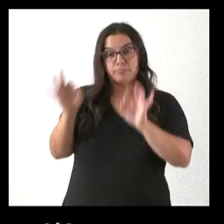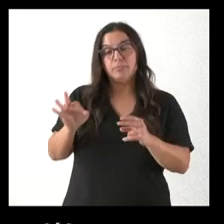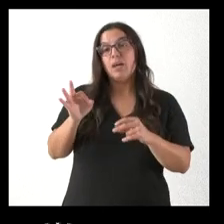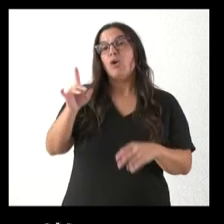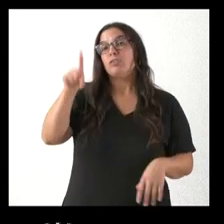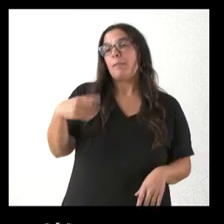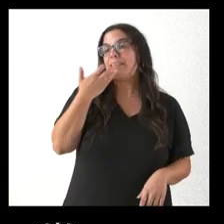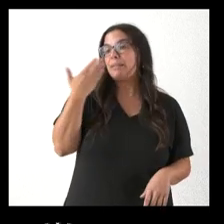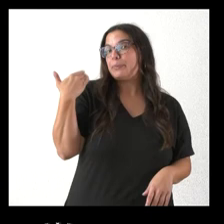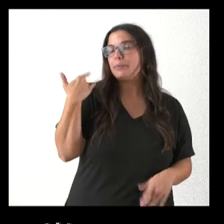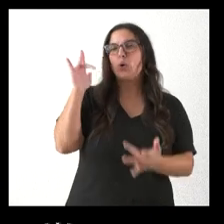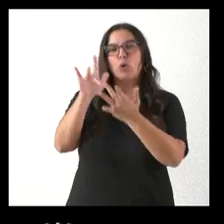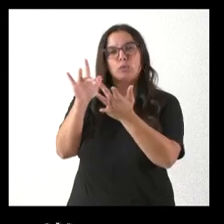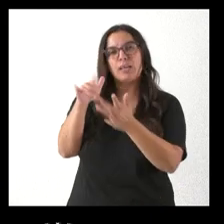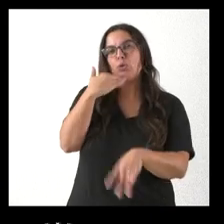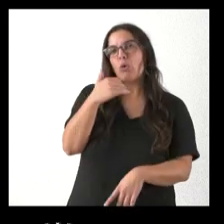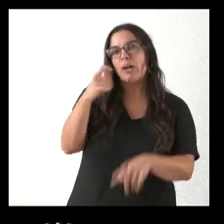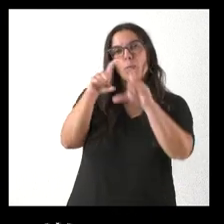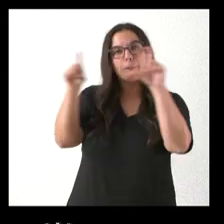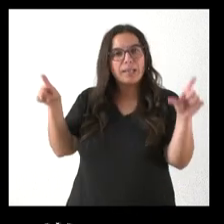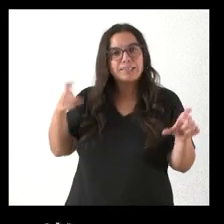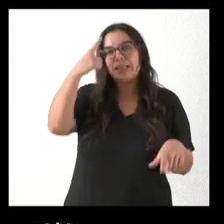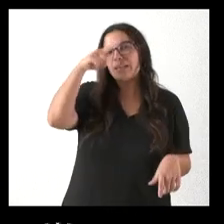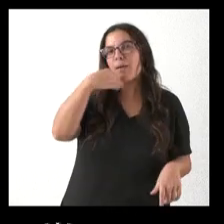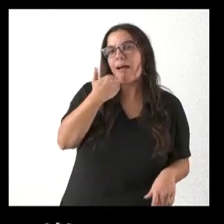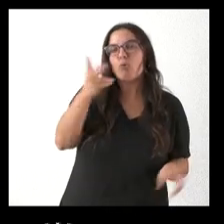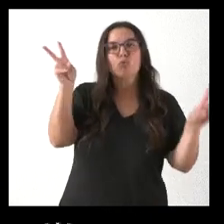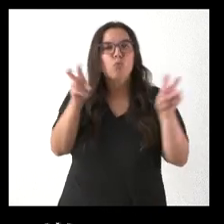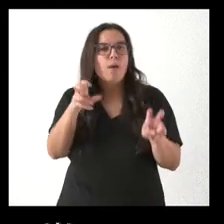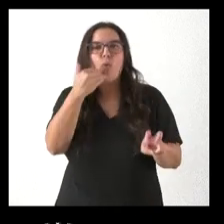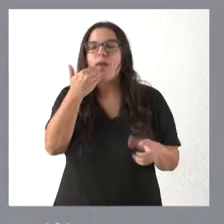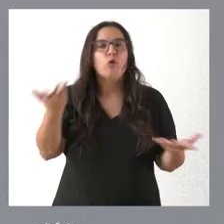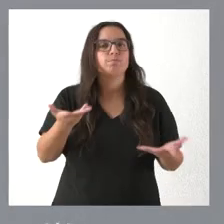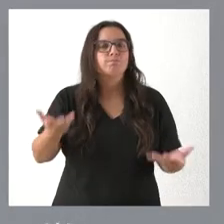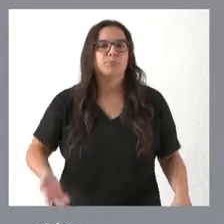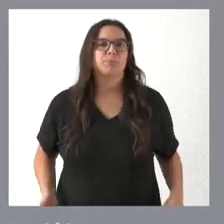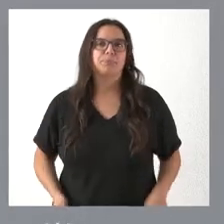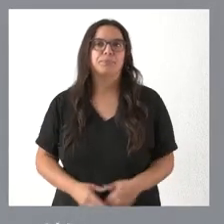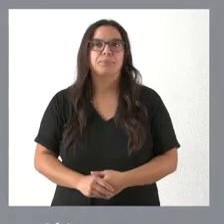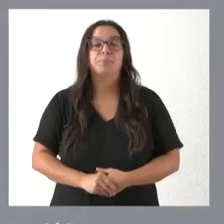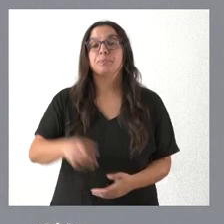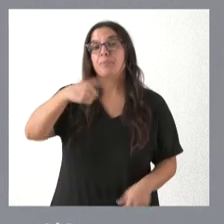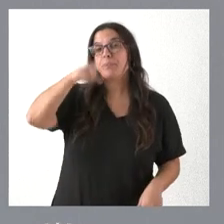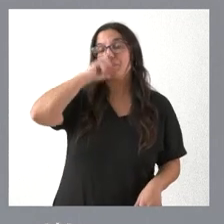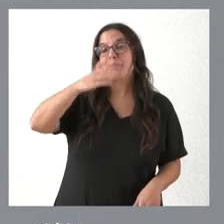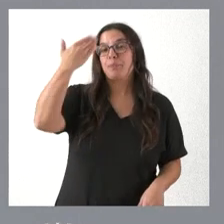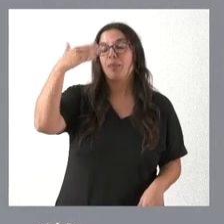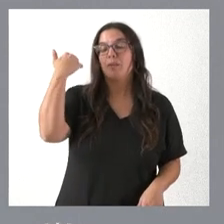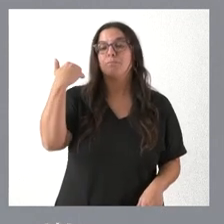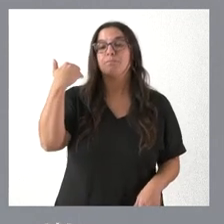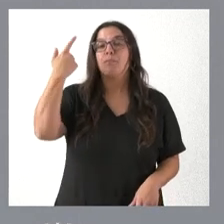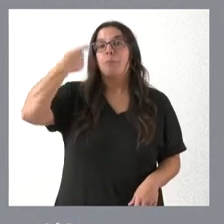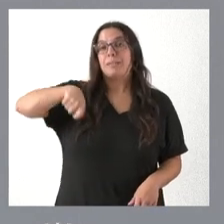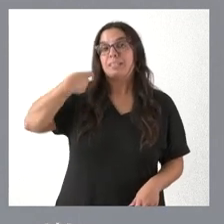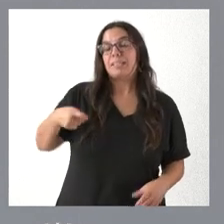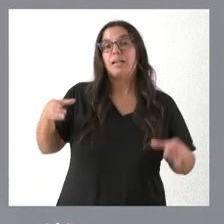han tenido algún contacto con la empresa si hay Alguna novedad al respecto recordarán ustedes que el presidente